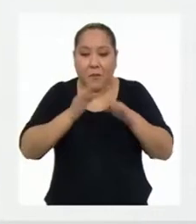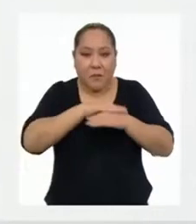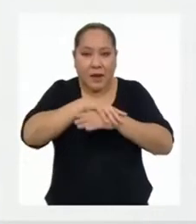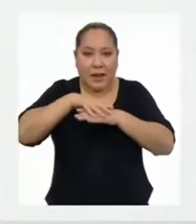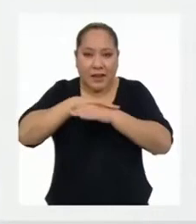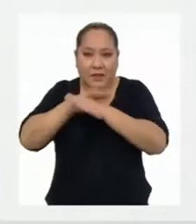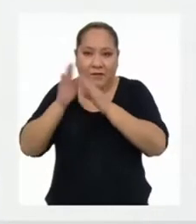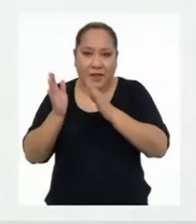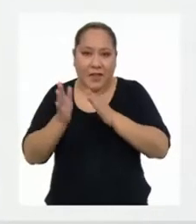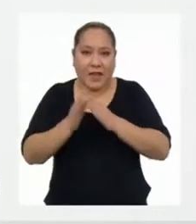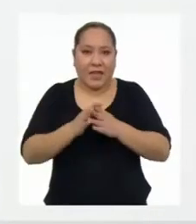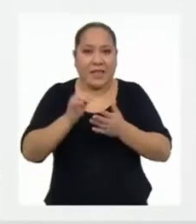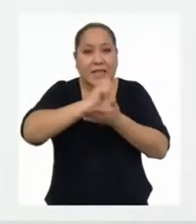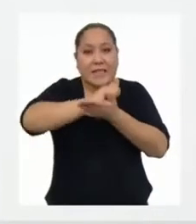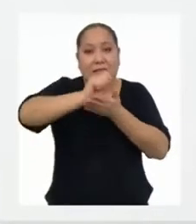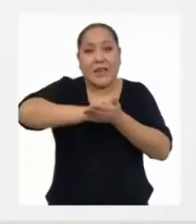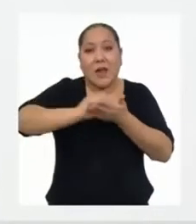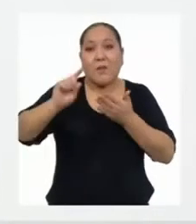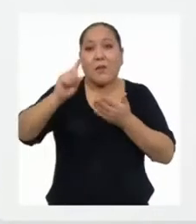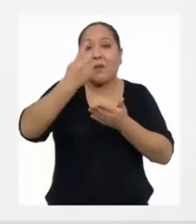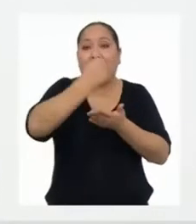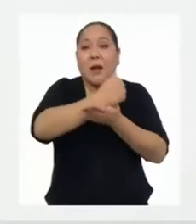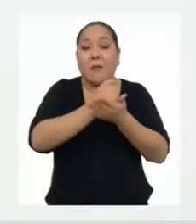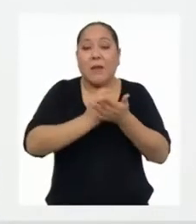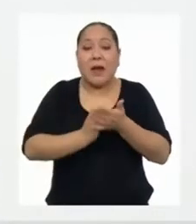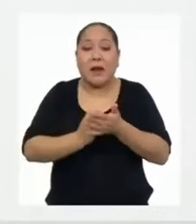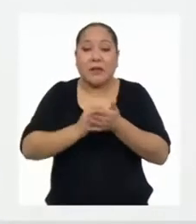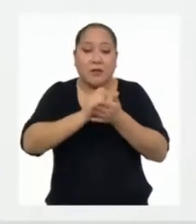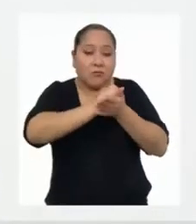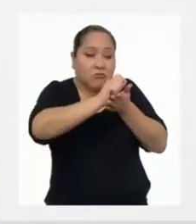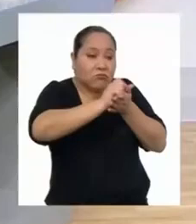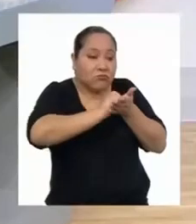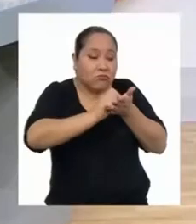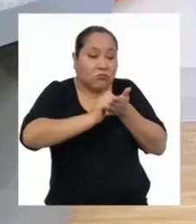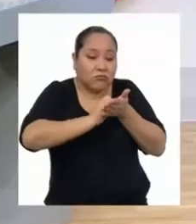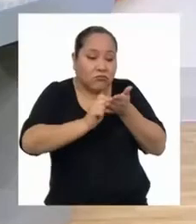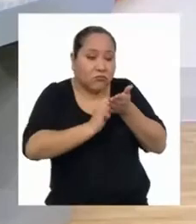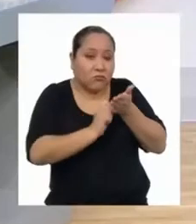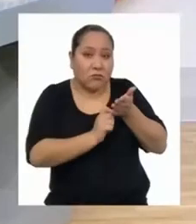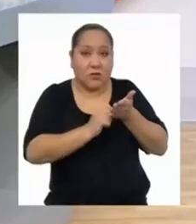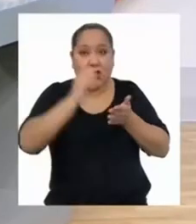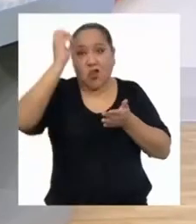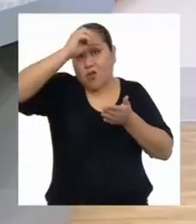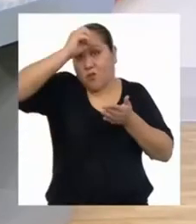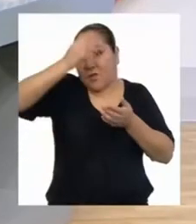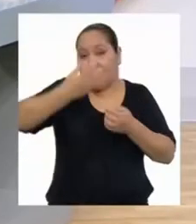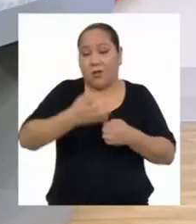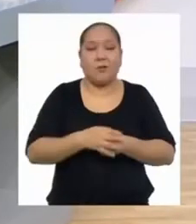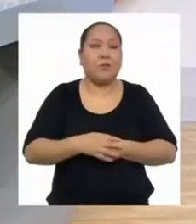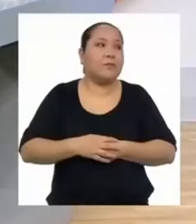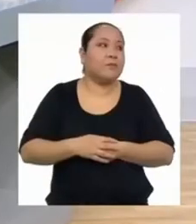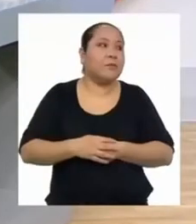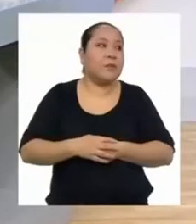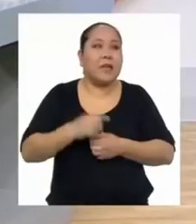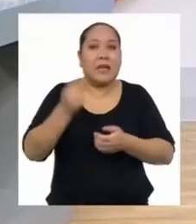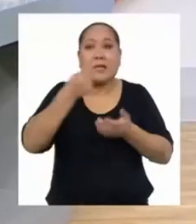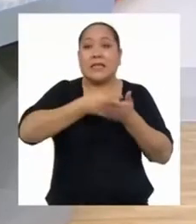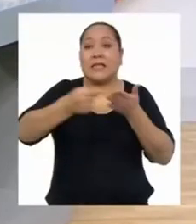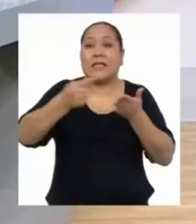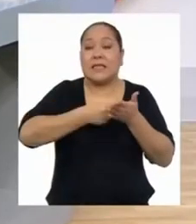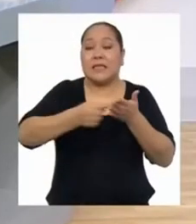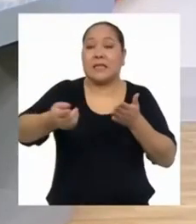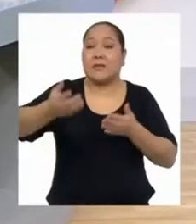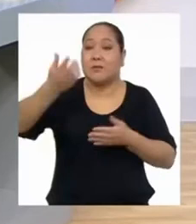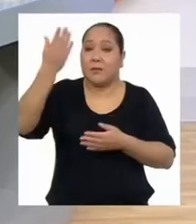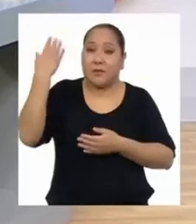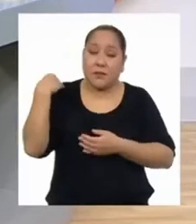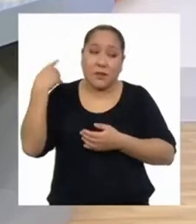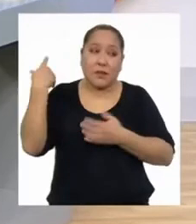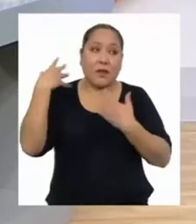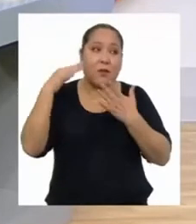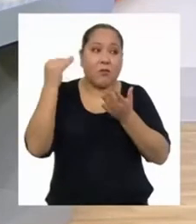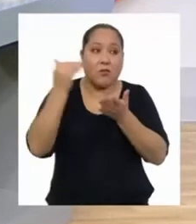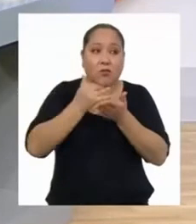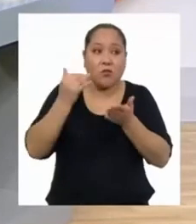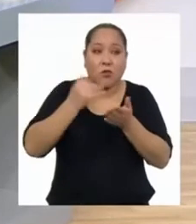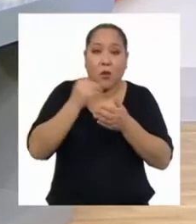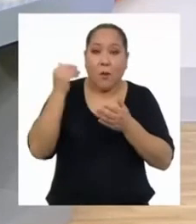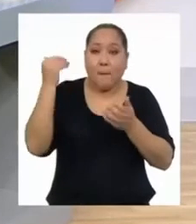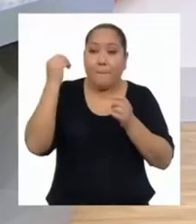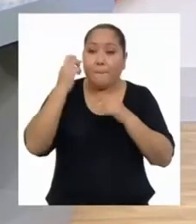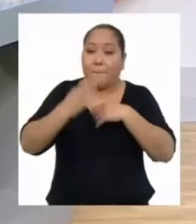la primera versión de nuestro artículo de opinión. En semanas anteriores hemos estudiado el proceso